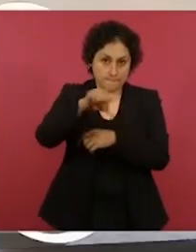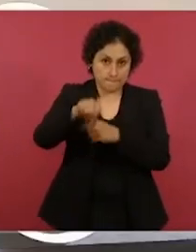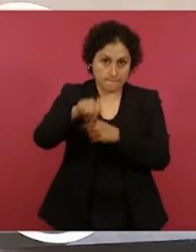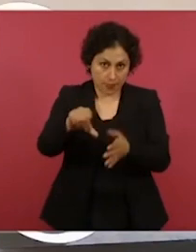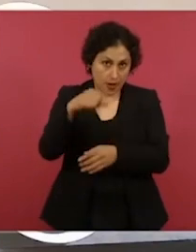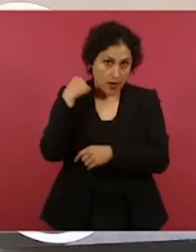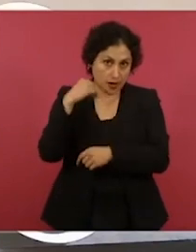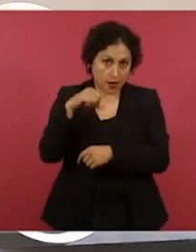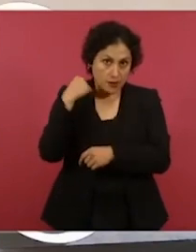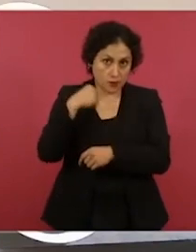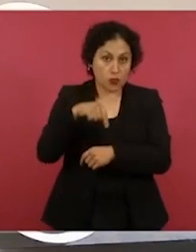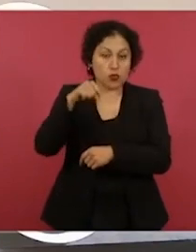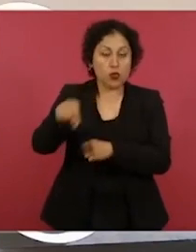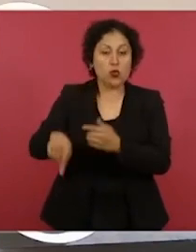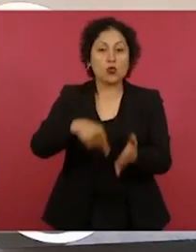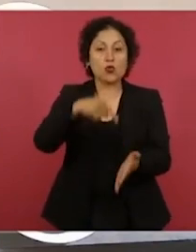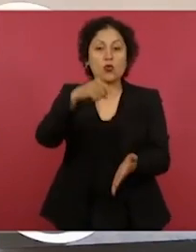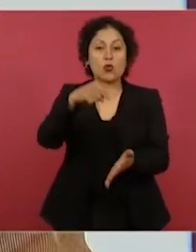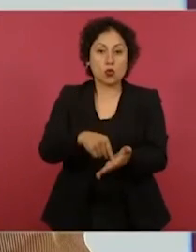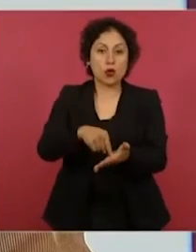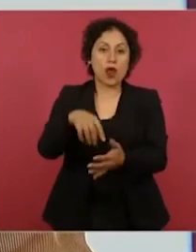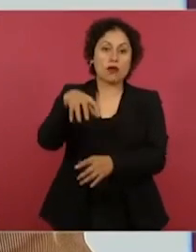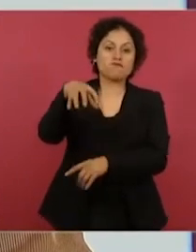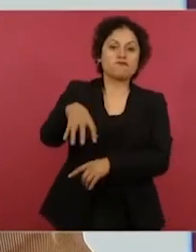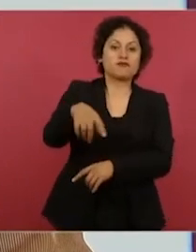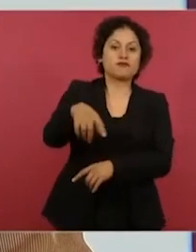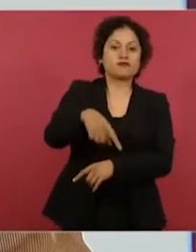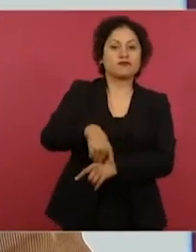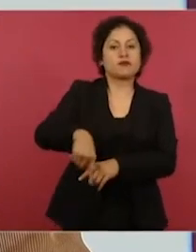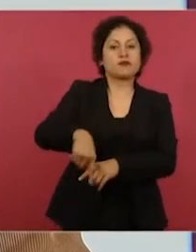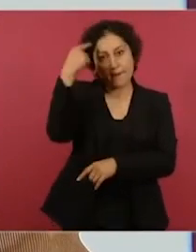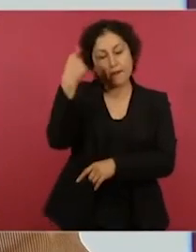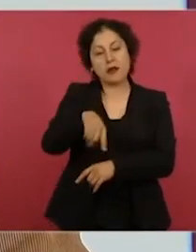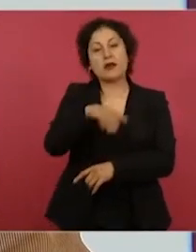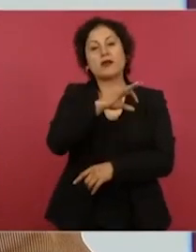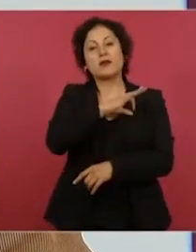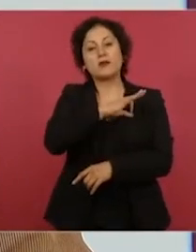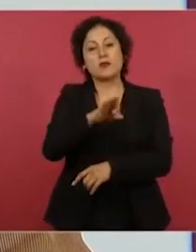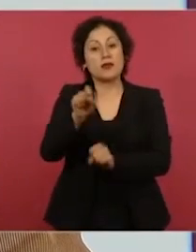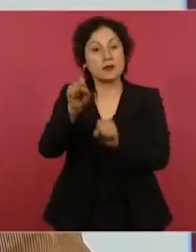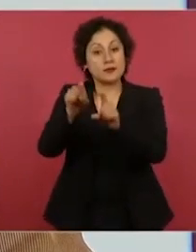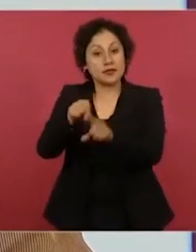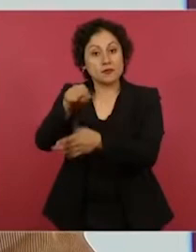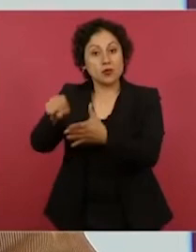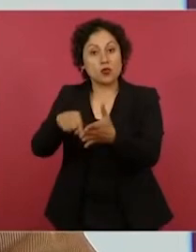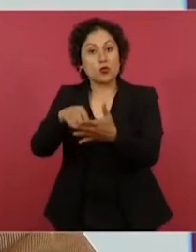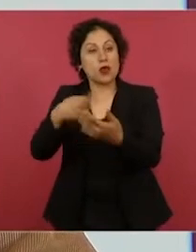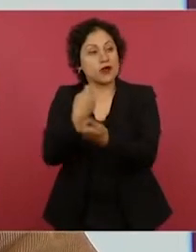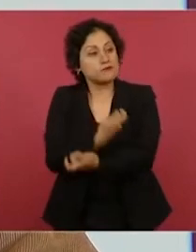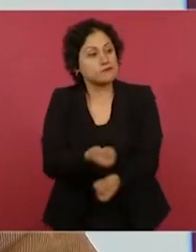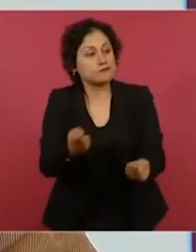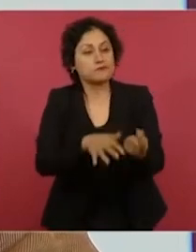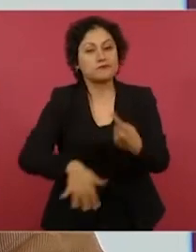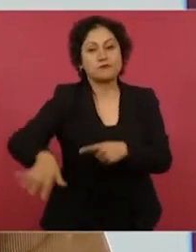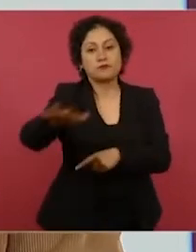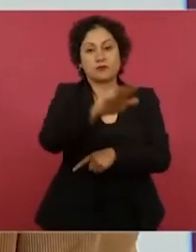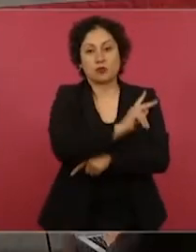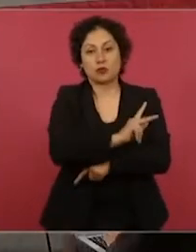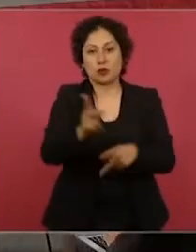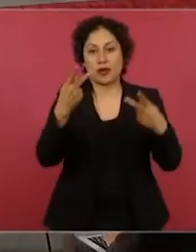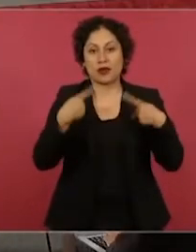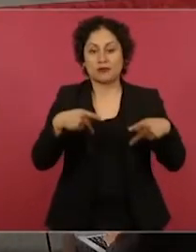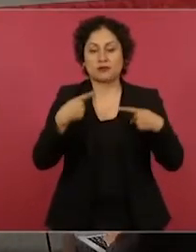de operaciones para poder desde ahí también favorecer la ayuda a la población